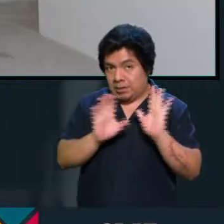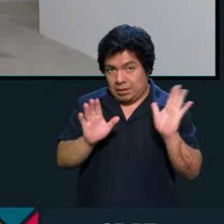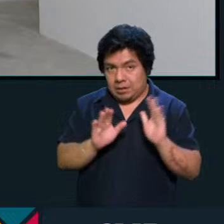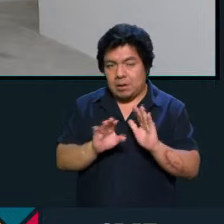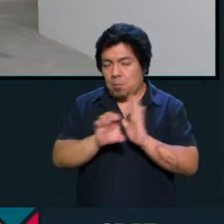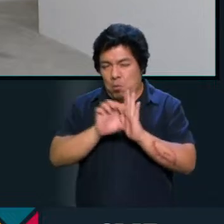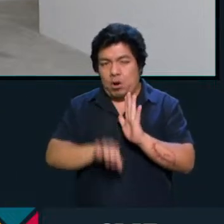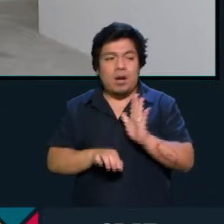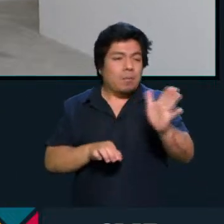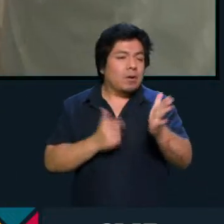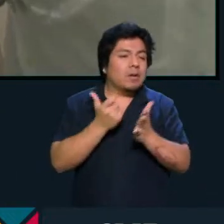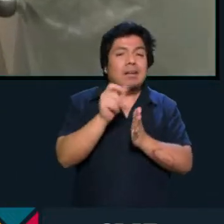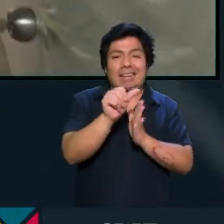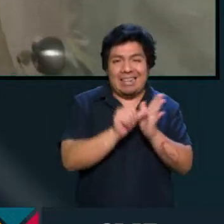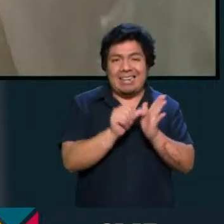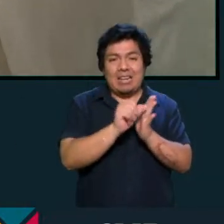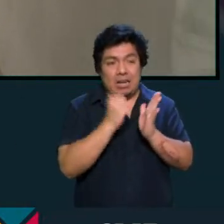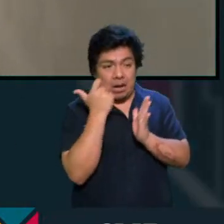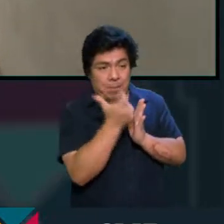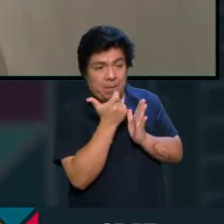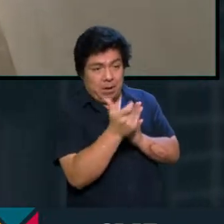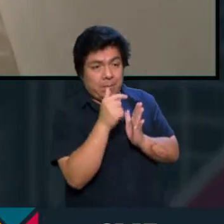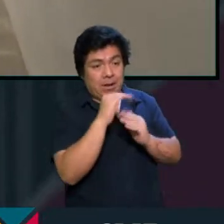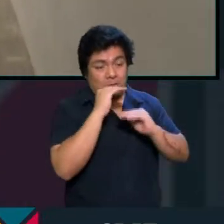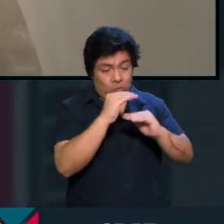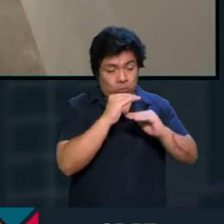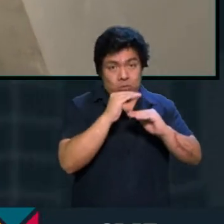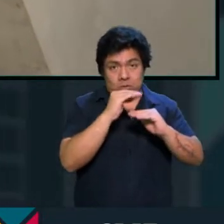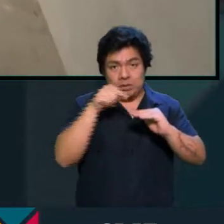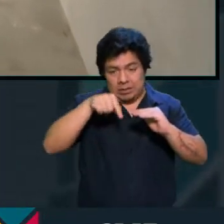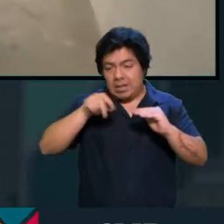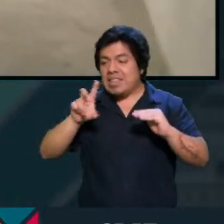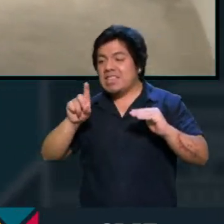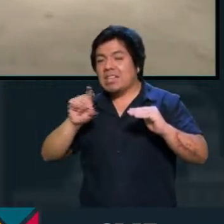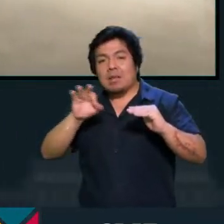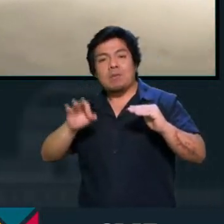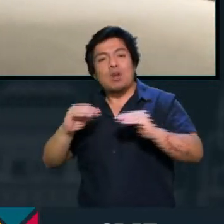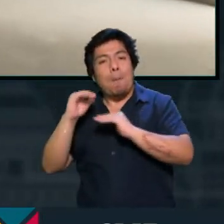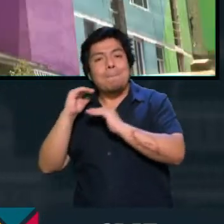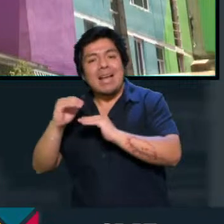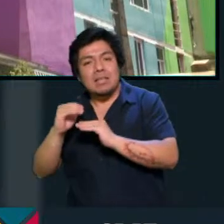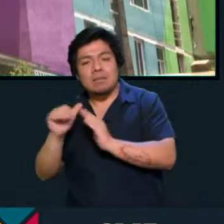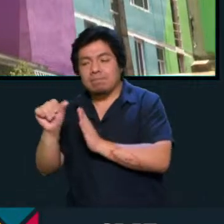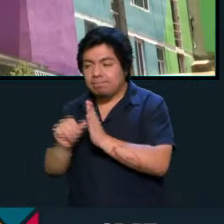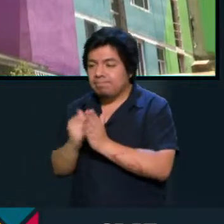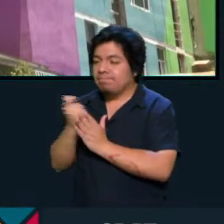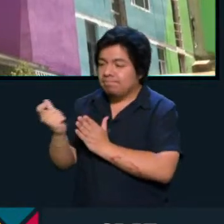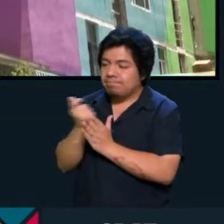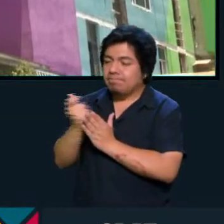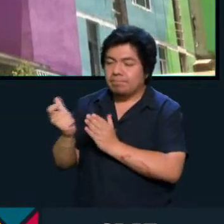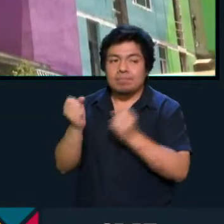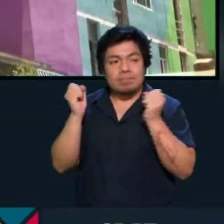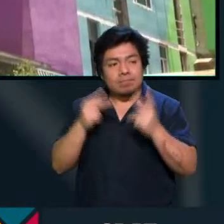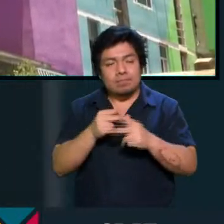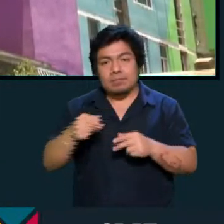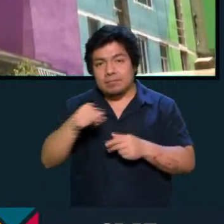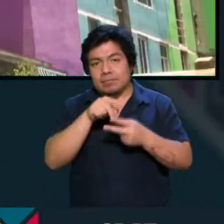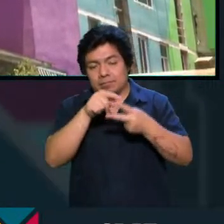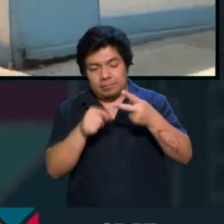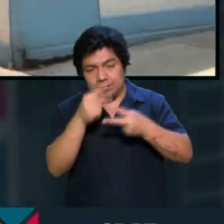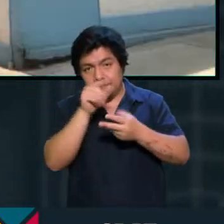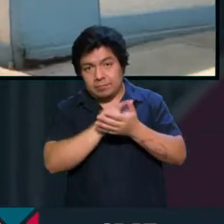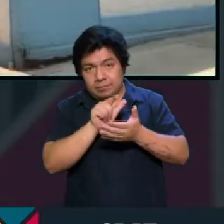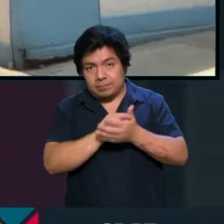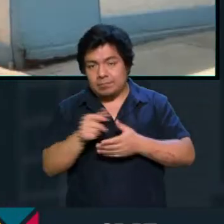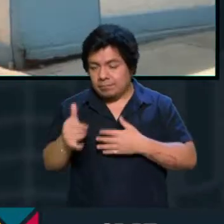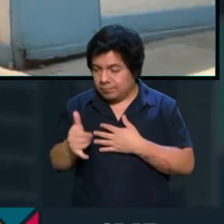costo de la renta mayor al 30% de su salario. Esas son las dos grandes cosas que llegan con esta reforma, que el Infonavit,